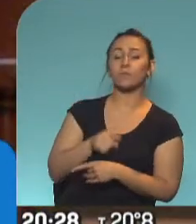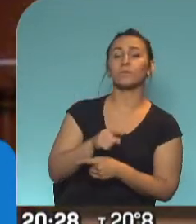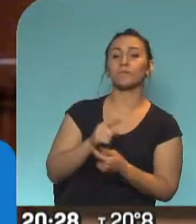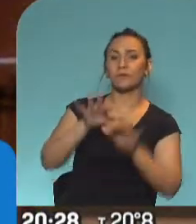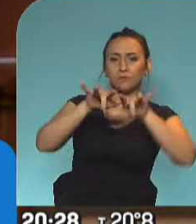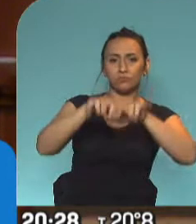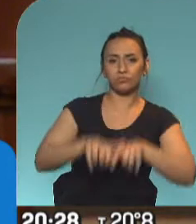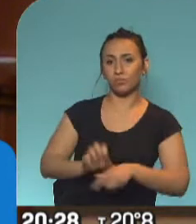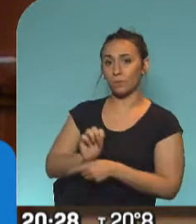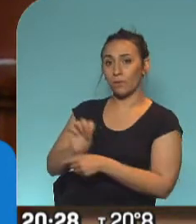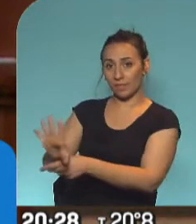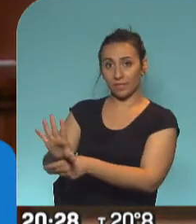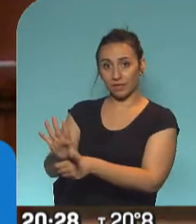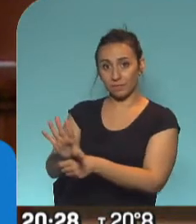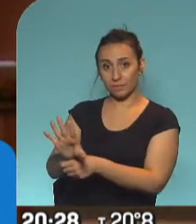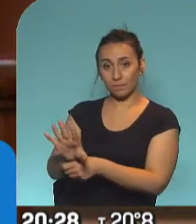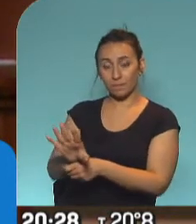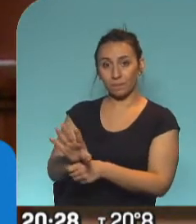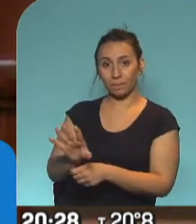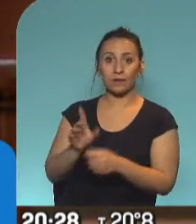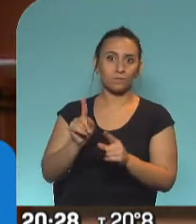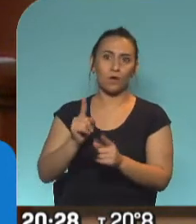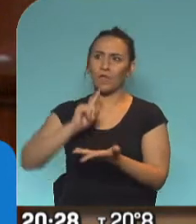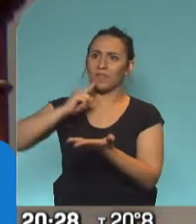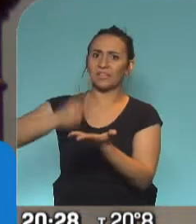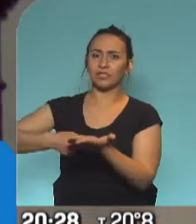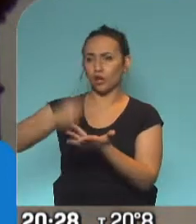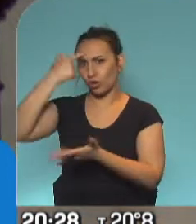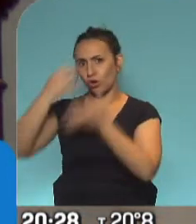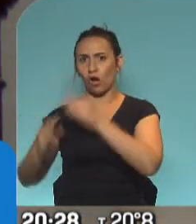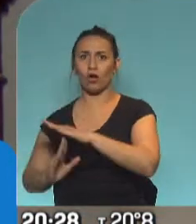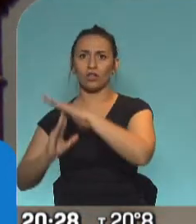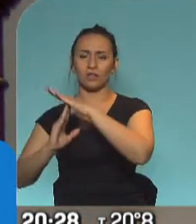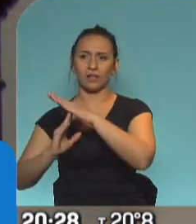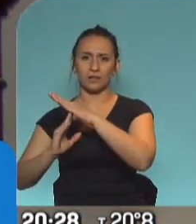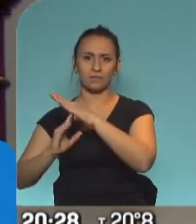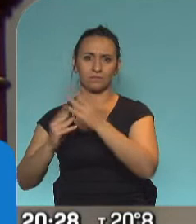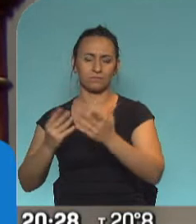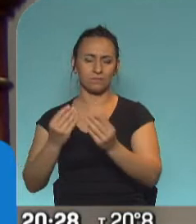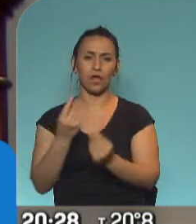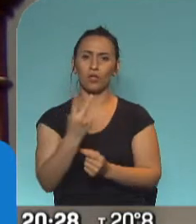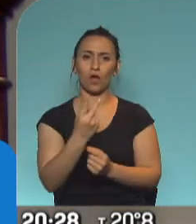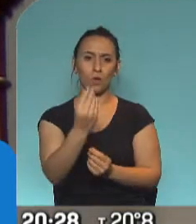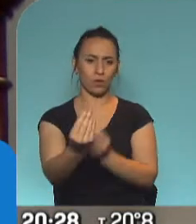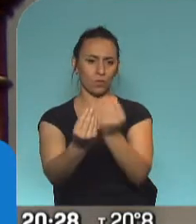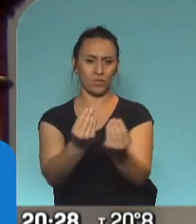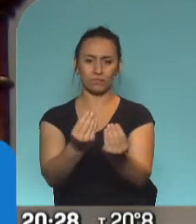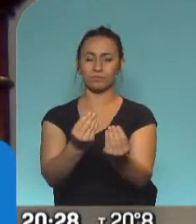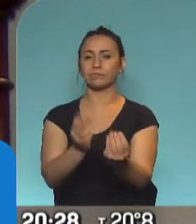que bajo esa premisa de la Corte, ¿no?, que coloca a los jueces trasladados como